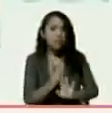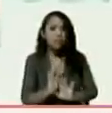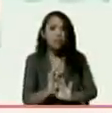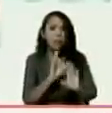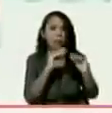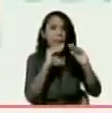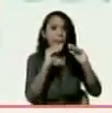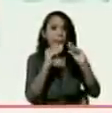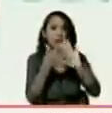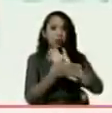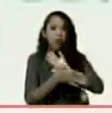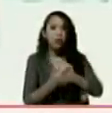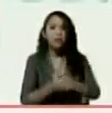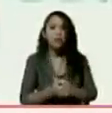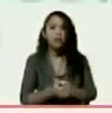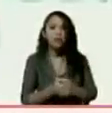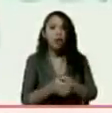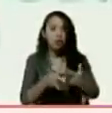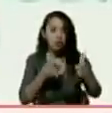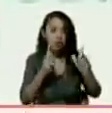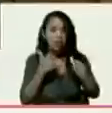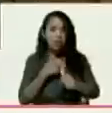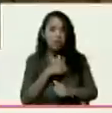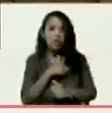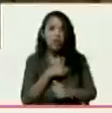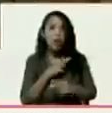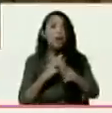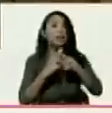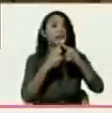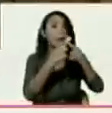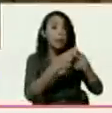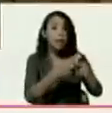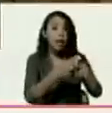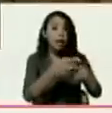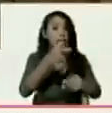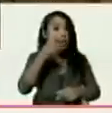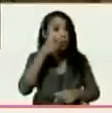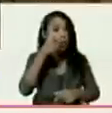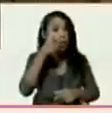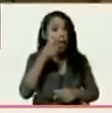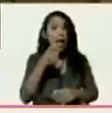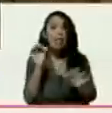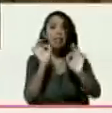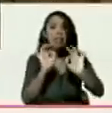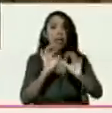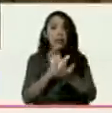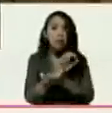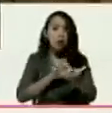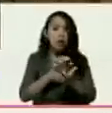Era autorizada por nosotros. Y se le prestaba la seguridad sin ningún tipo de problema.